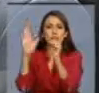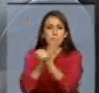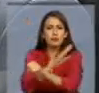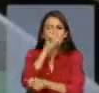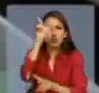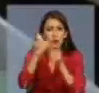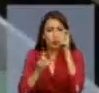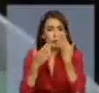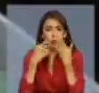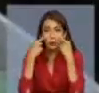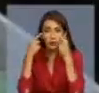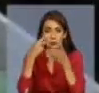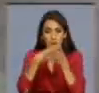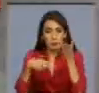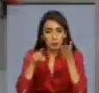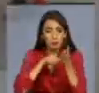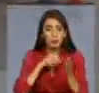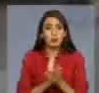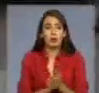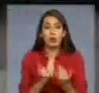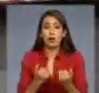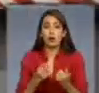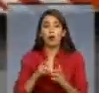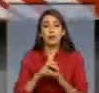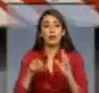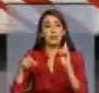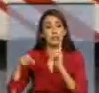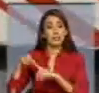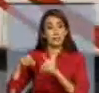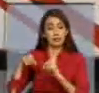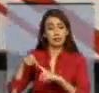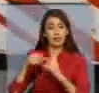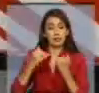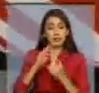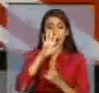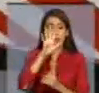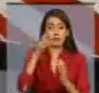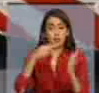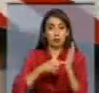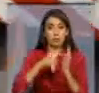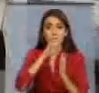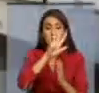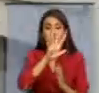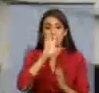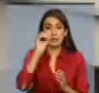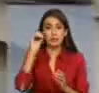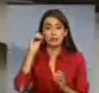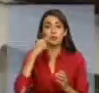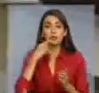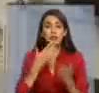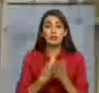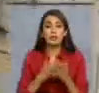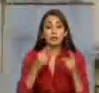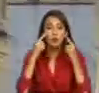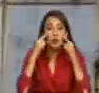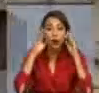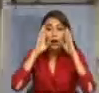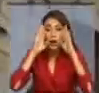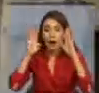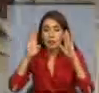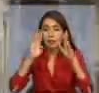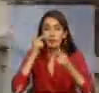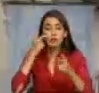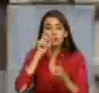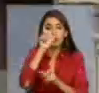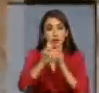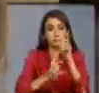pasajeros. Solo en el Distrito Metropolitano de Quito, 5.505 funcionarios estarán atentos a prestar auxilio a la ciudadanía en estos